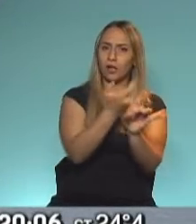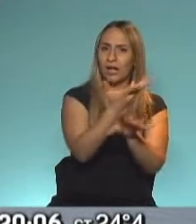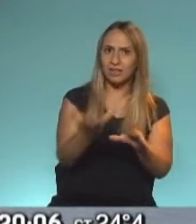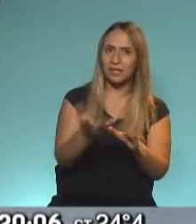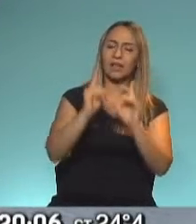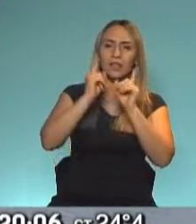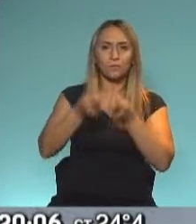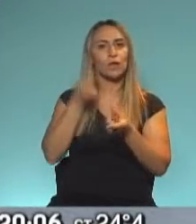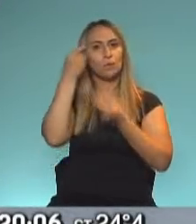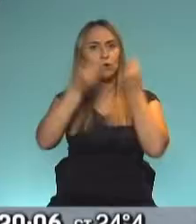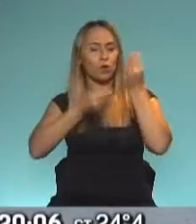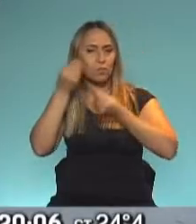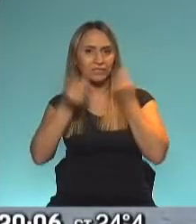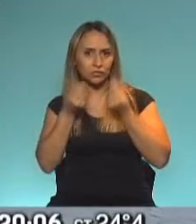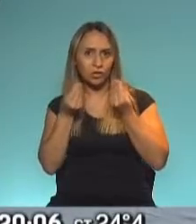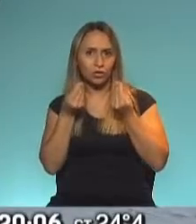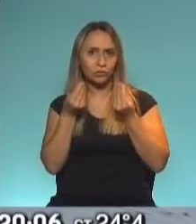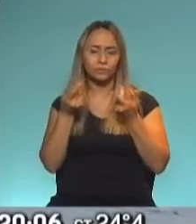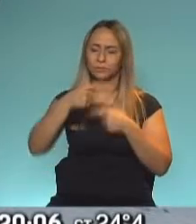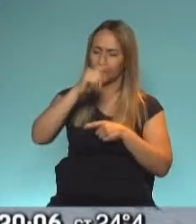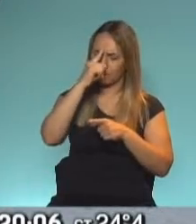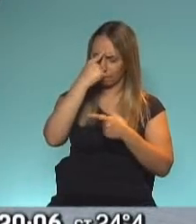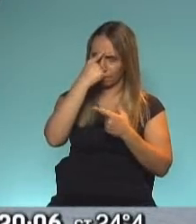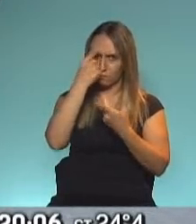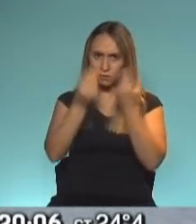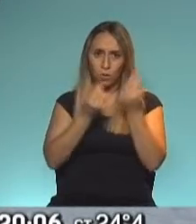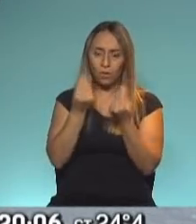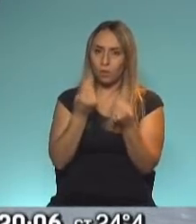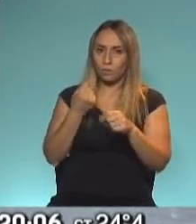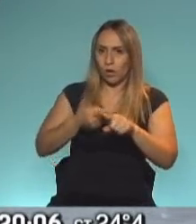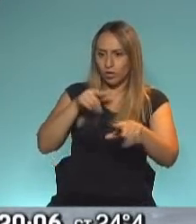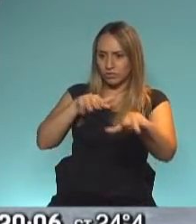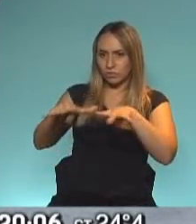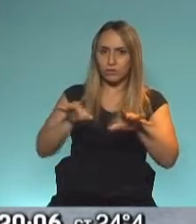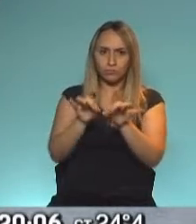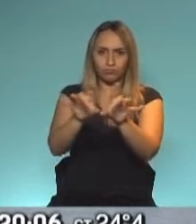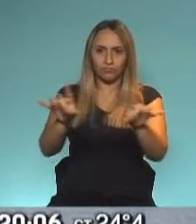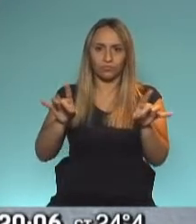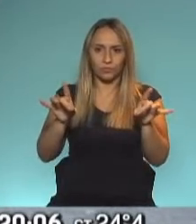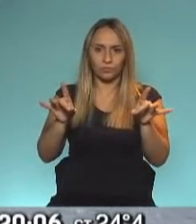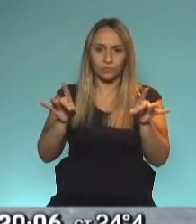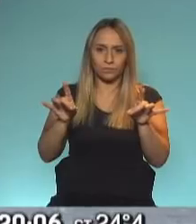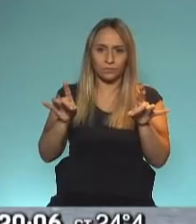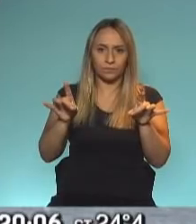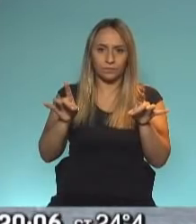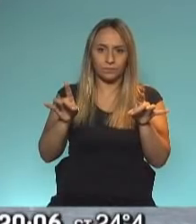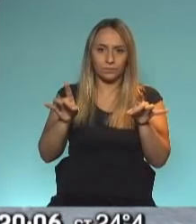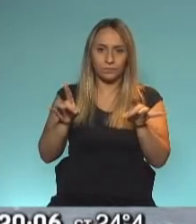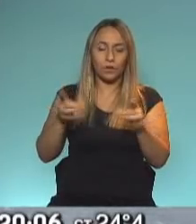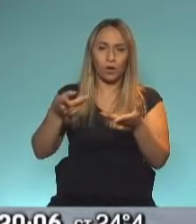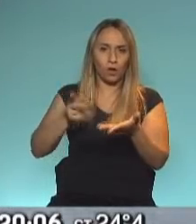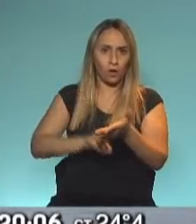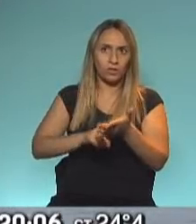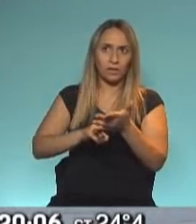la preocupación que les genera esta situación porque tenemos una nueva ola